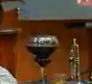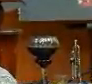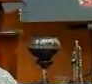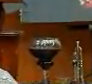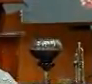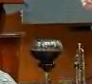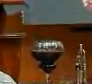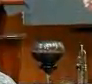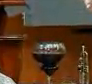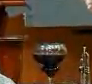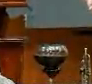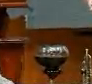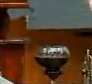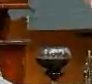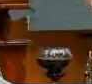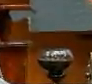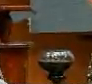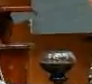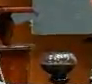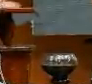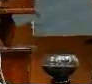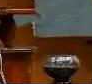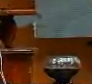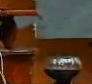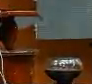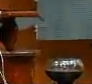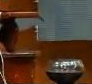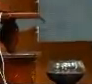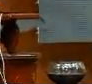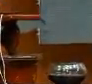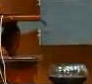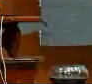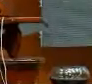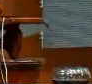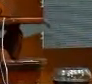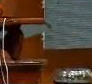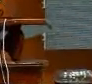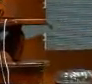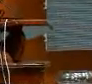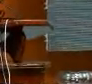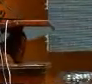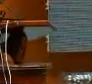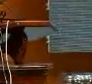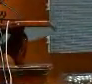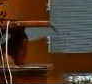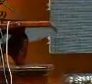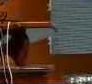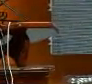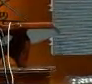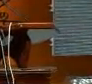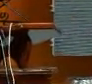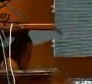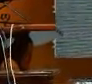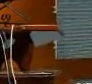yo por él me muero, que por él me